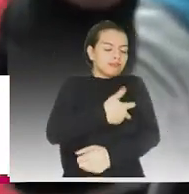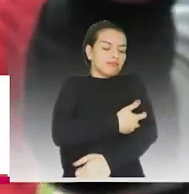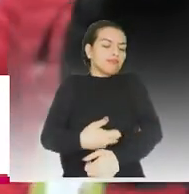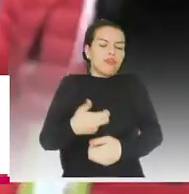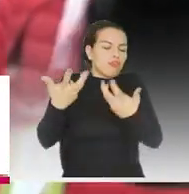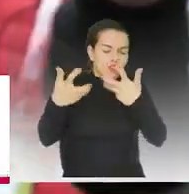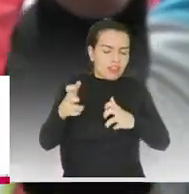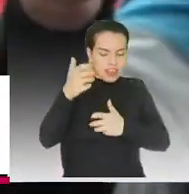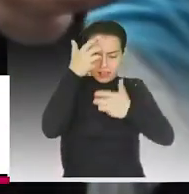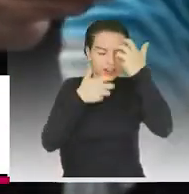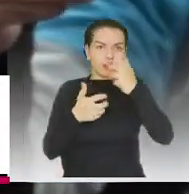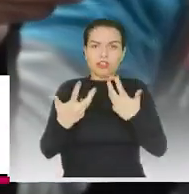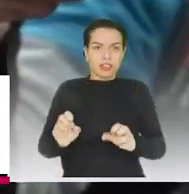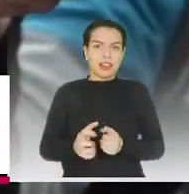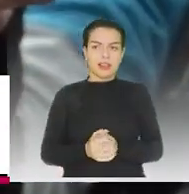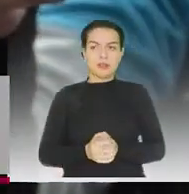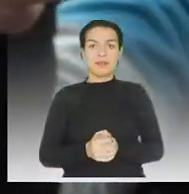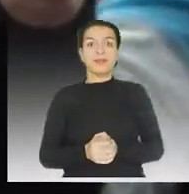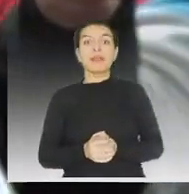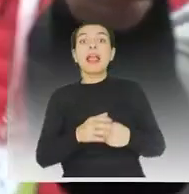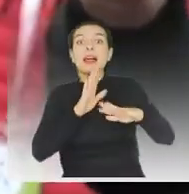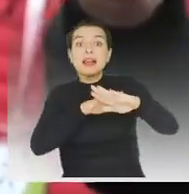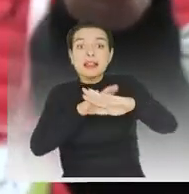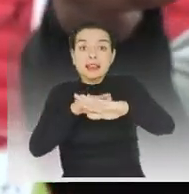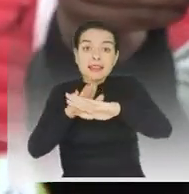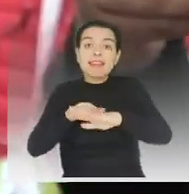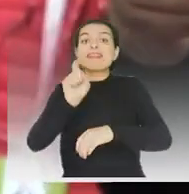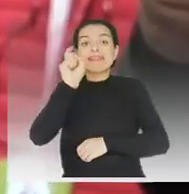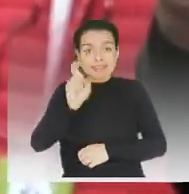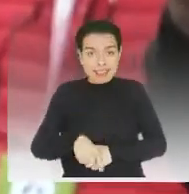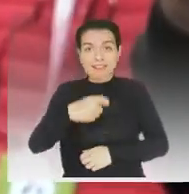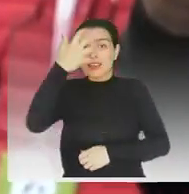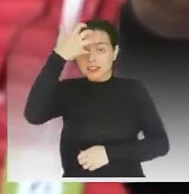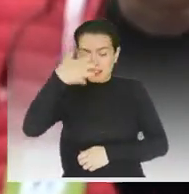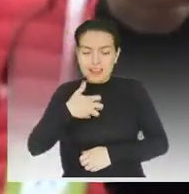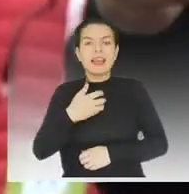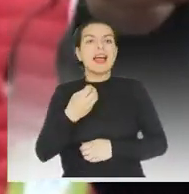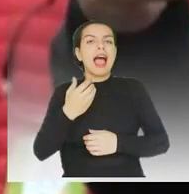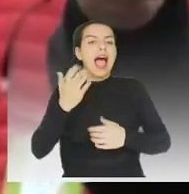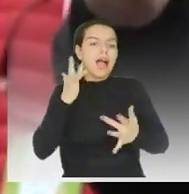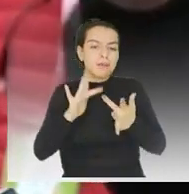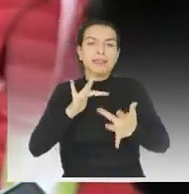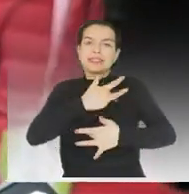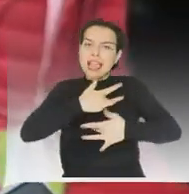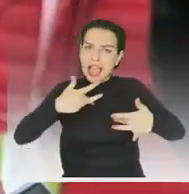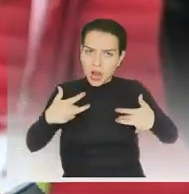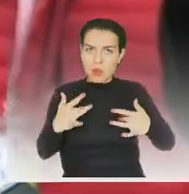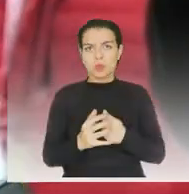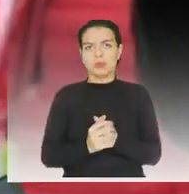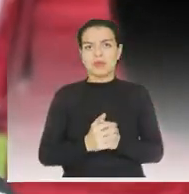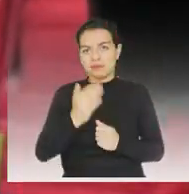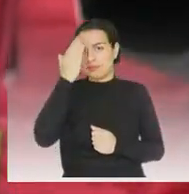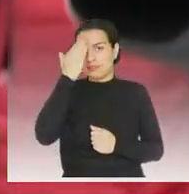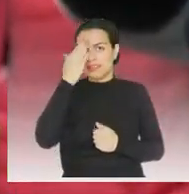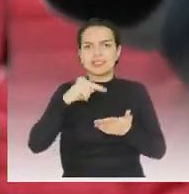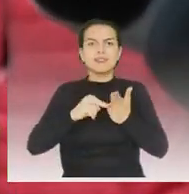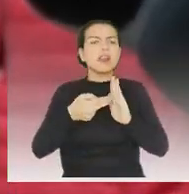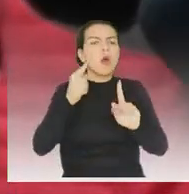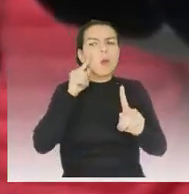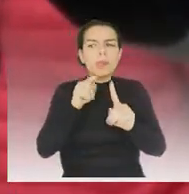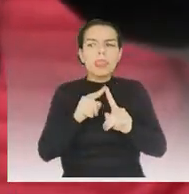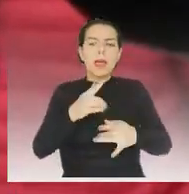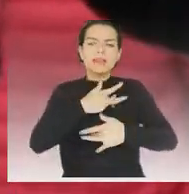si le pedimos que hagan una prueba, es por su cuidado, es por su salud. Por favor, cuando lo visite un equipo médico epidemiológico de